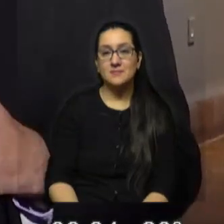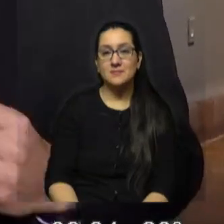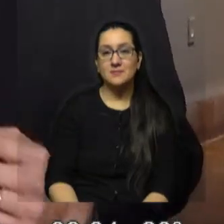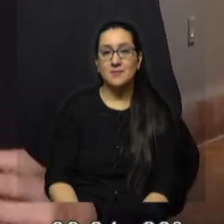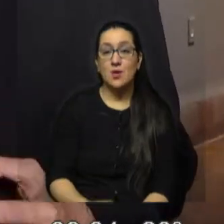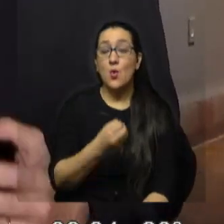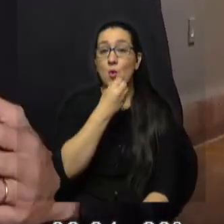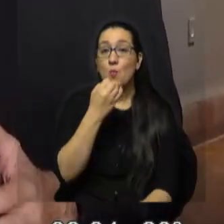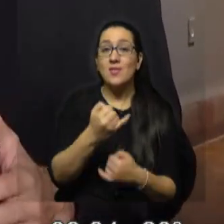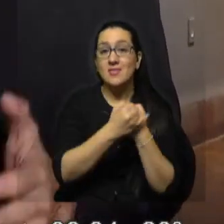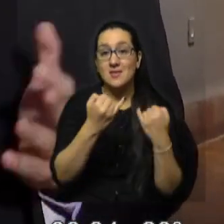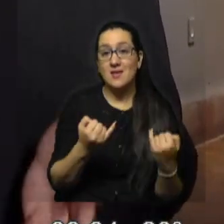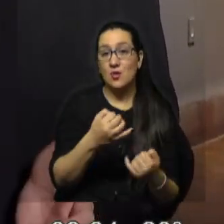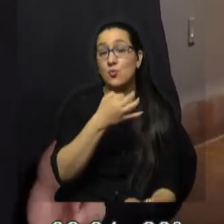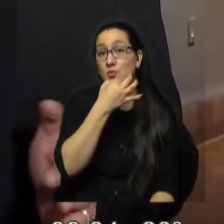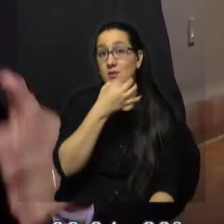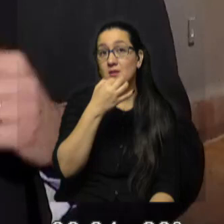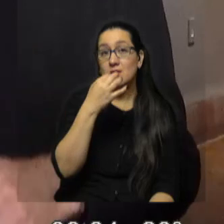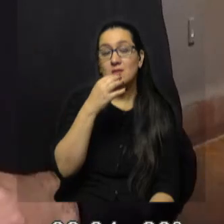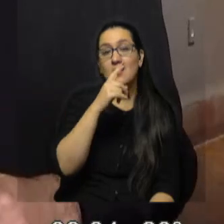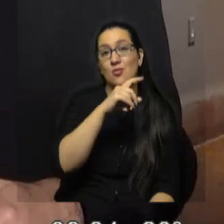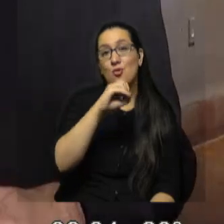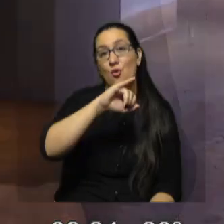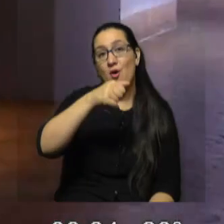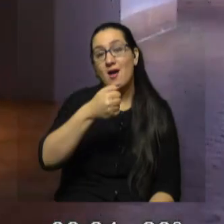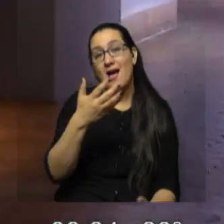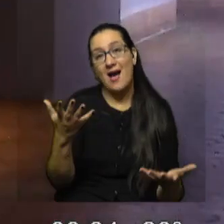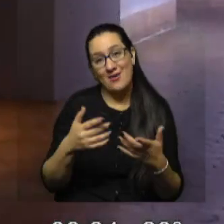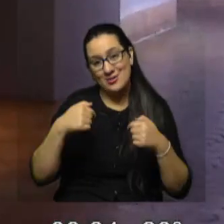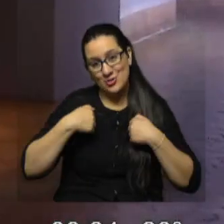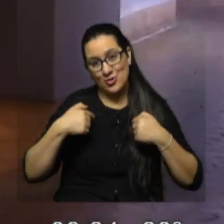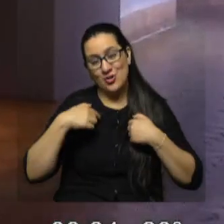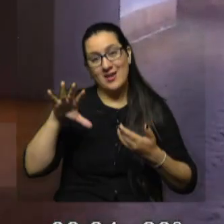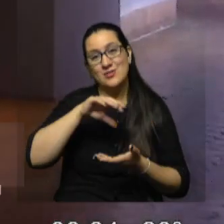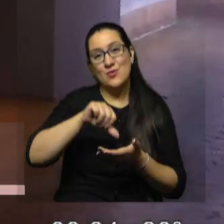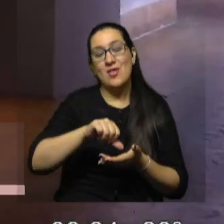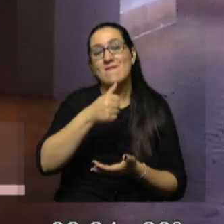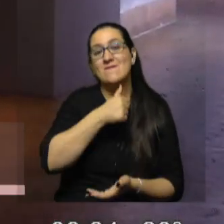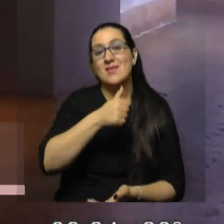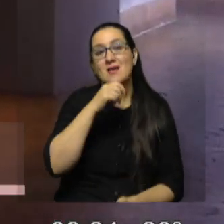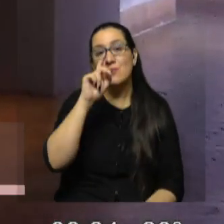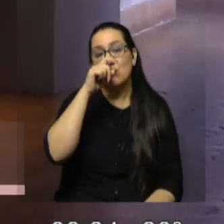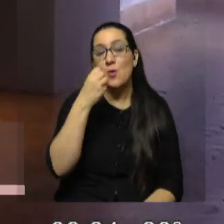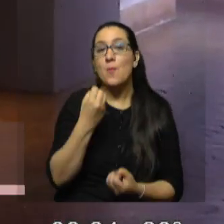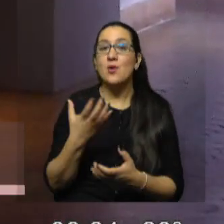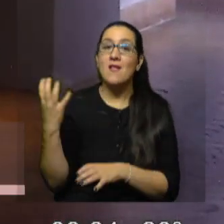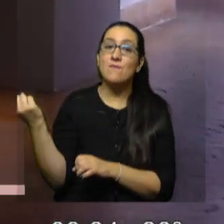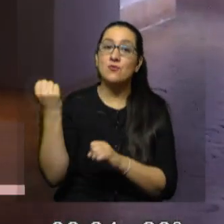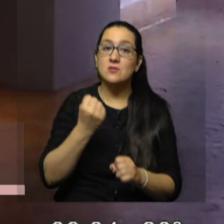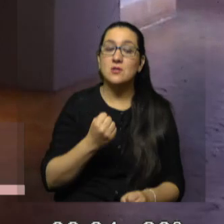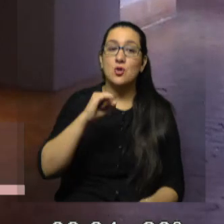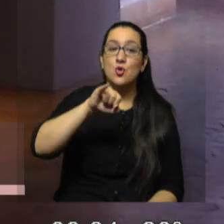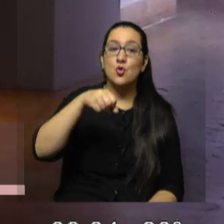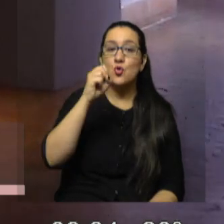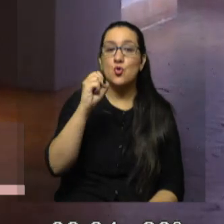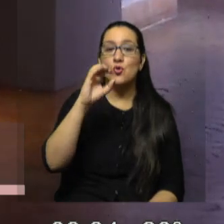Buen día, Marcelo. Como tú decías, desde Doha, Qatar, hasta la ciudad vieja en Montevideo, porque la Fundación José Burrich